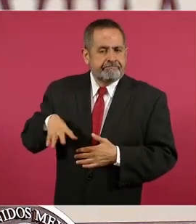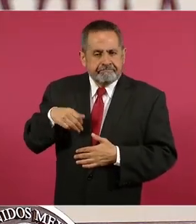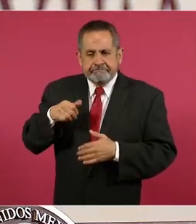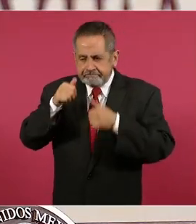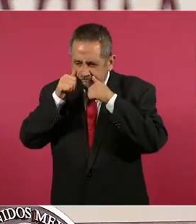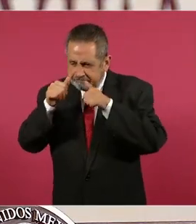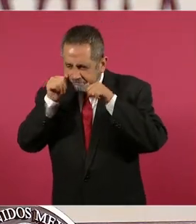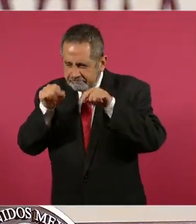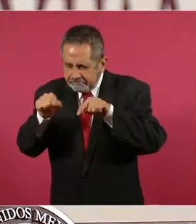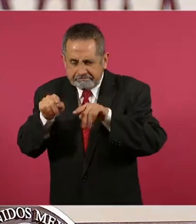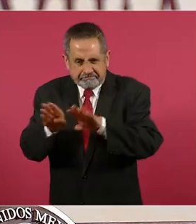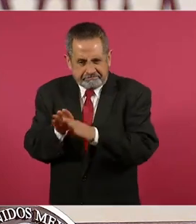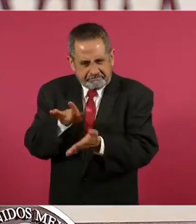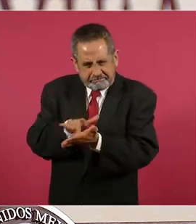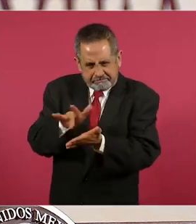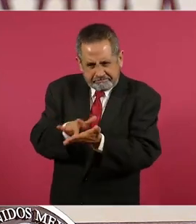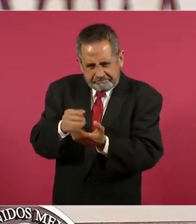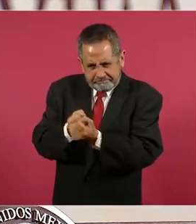a ello,